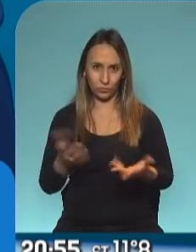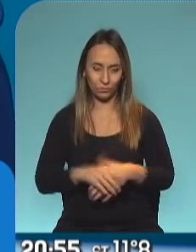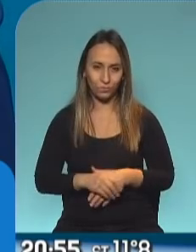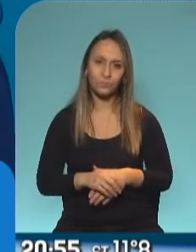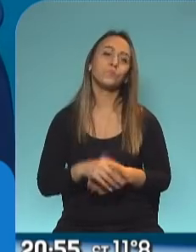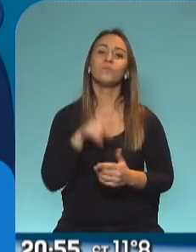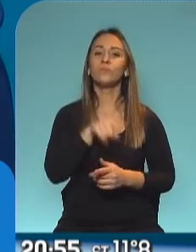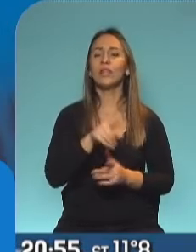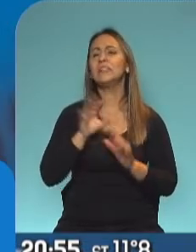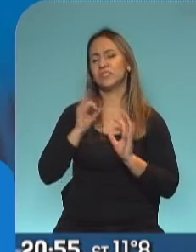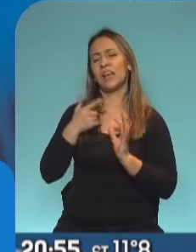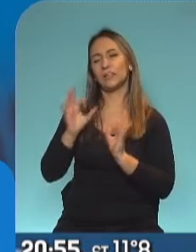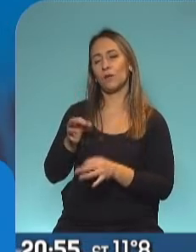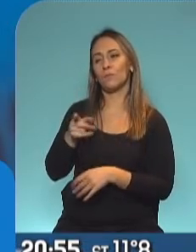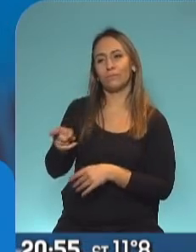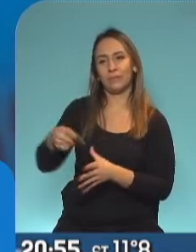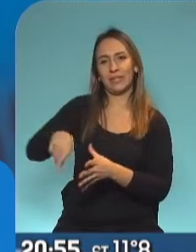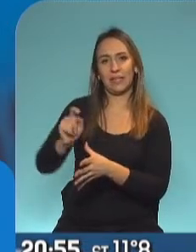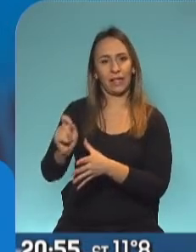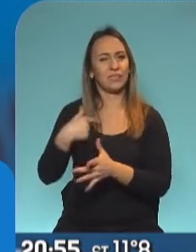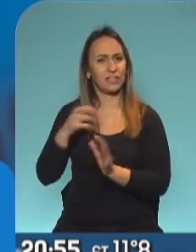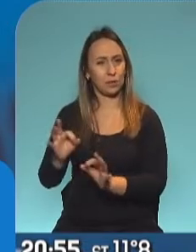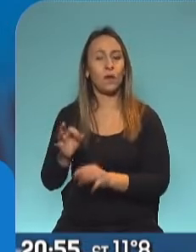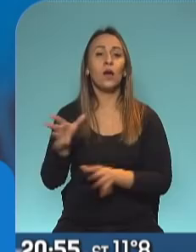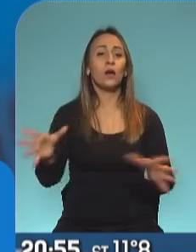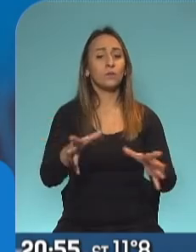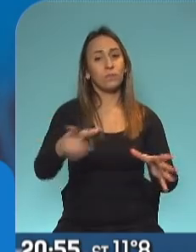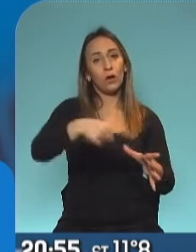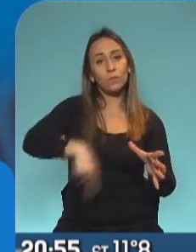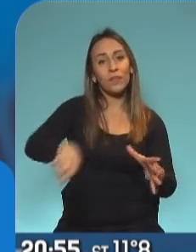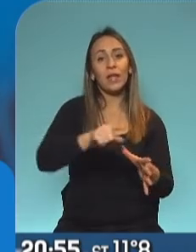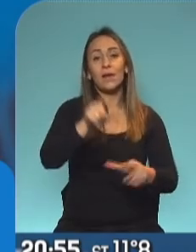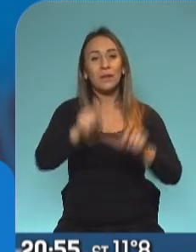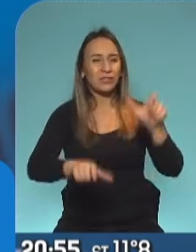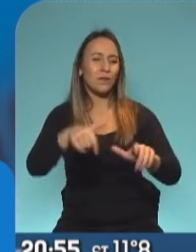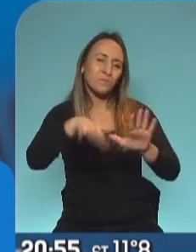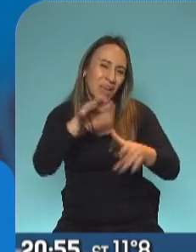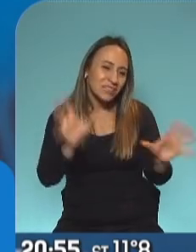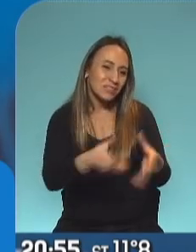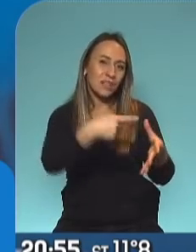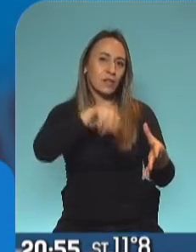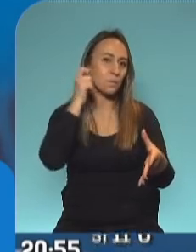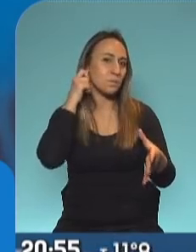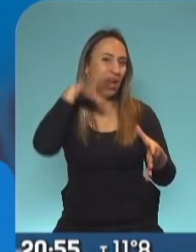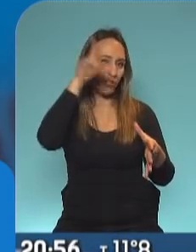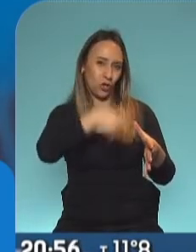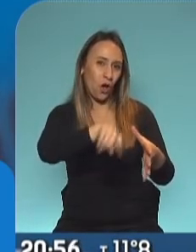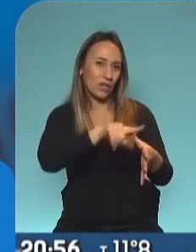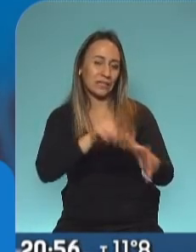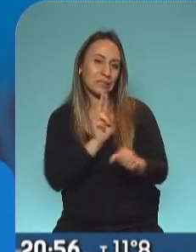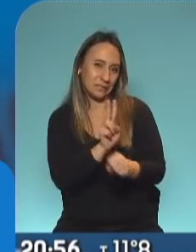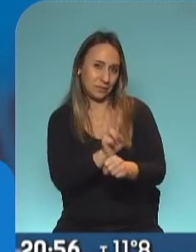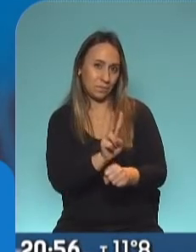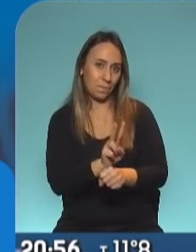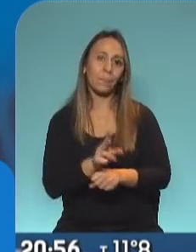supuesto, y sobre todo con nuestra población, no tanto de IFE, pero nuestra población de personas mayores, así que, bueno, siempre insistir con esta